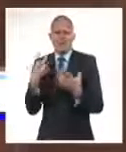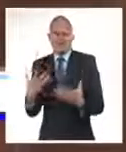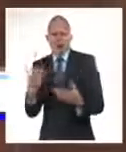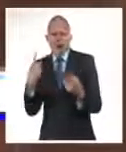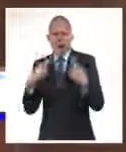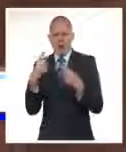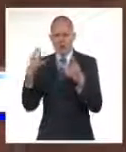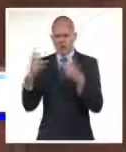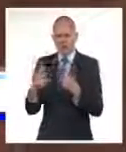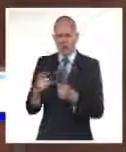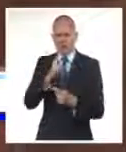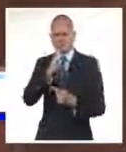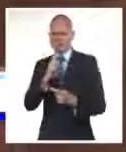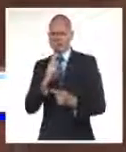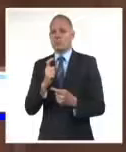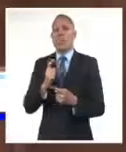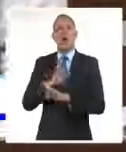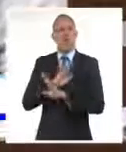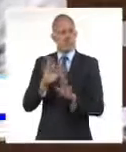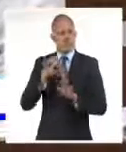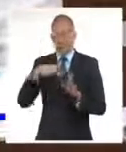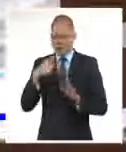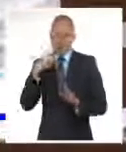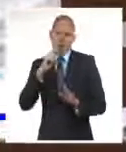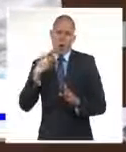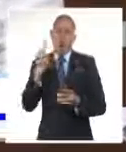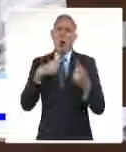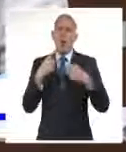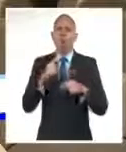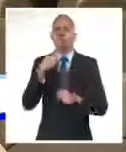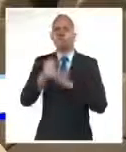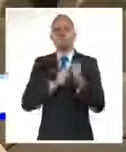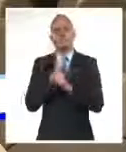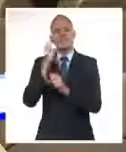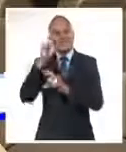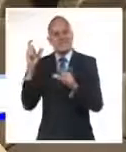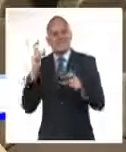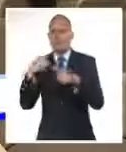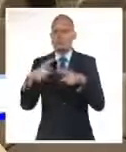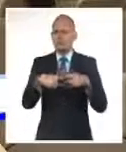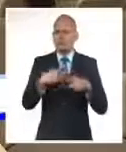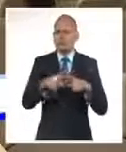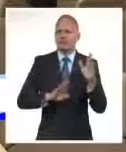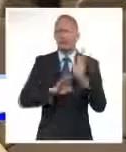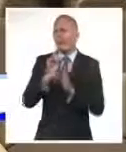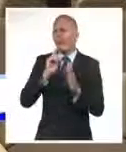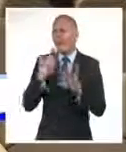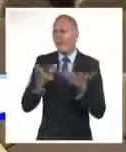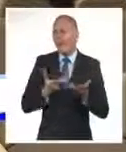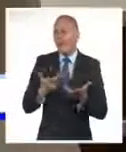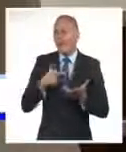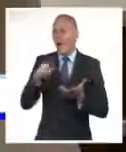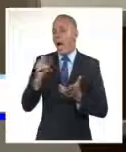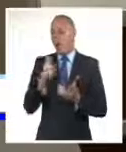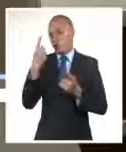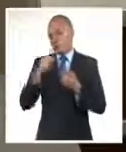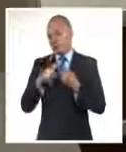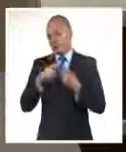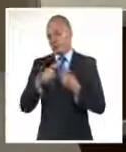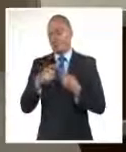principales avances que exhiben algunas entidades estatales en el empleo de la ciencia y la innovación tecnológica, entre ellas las del sector